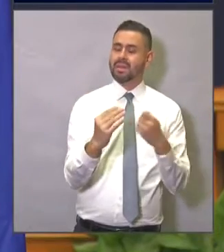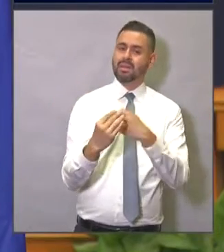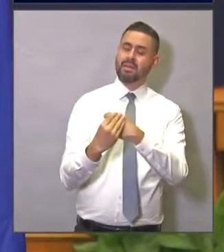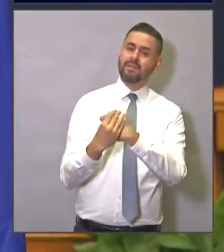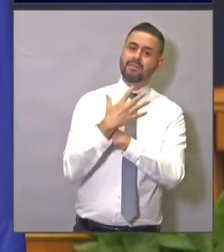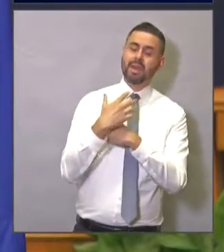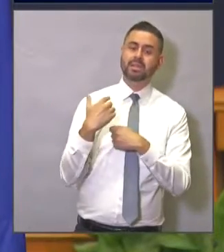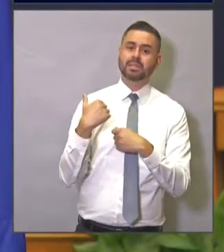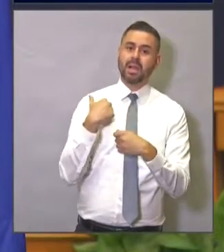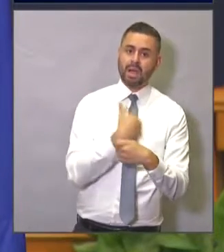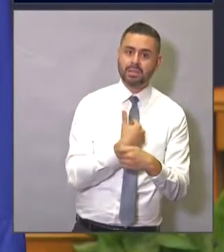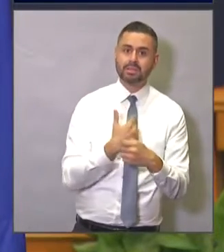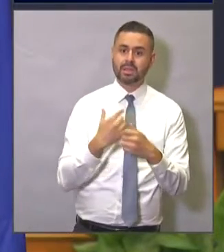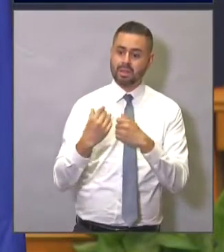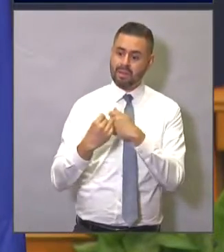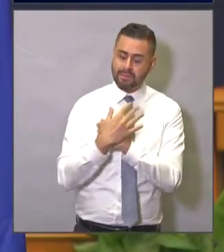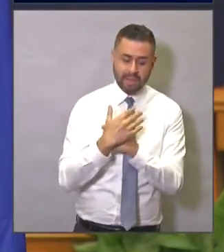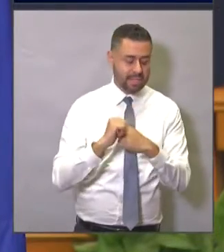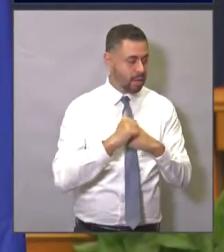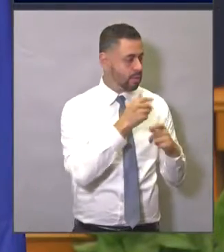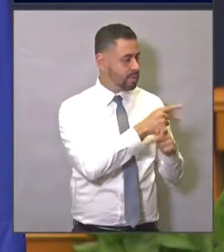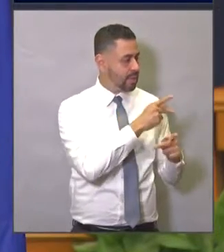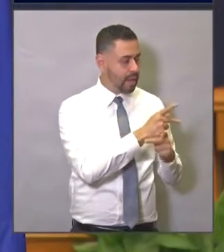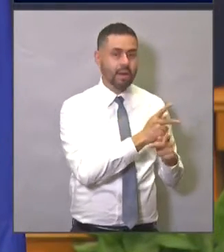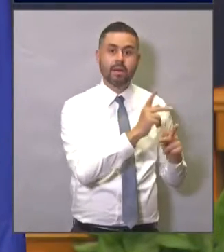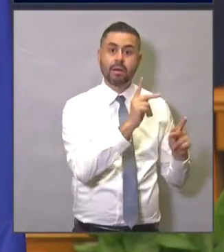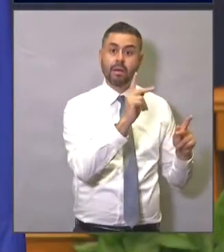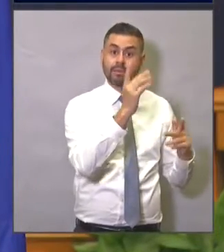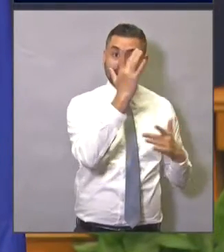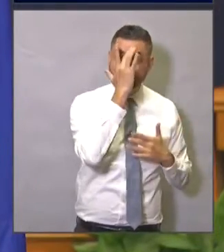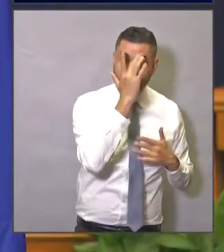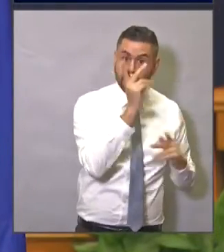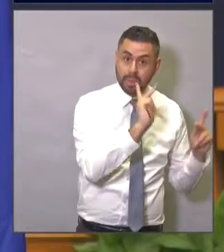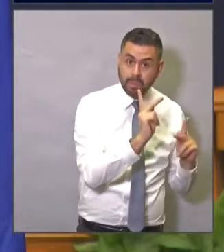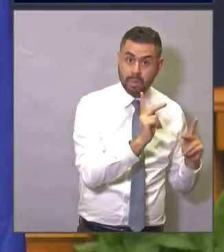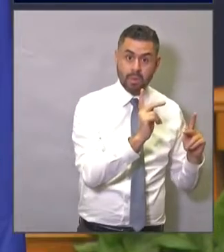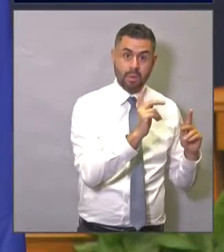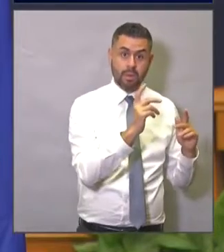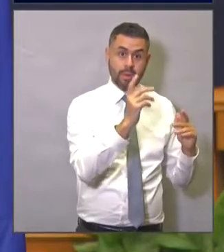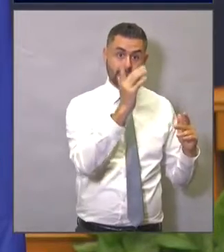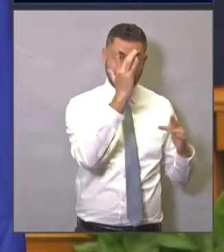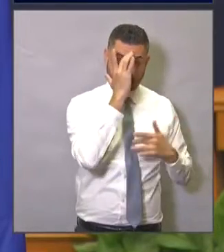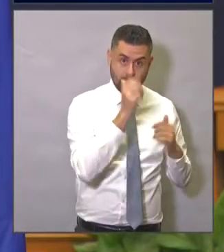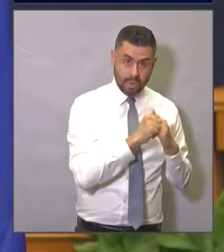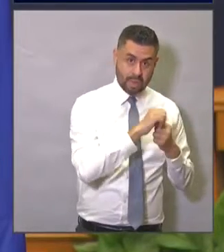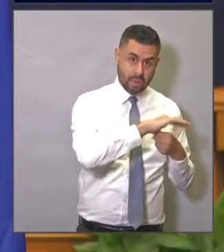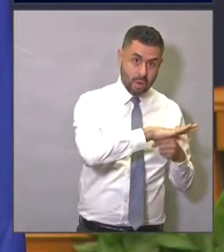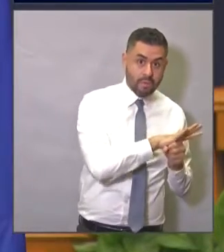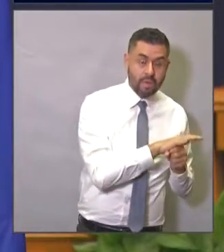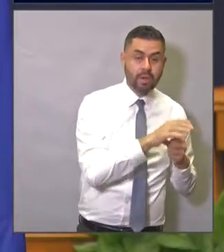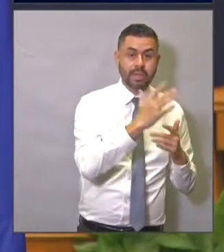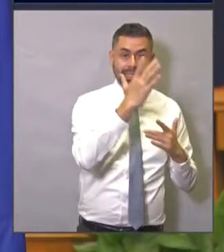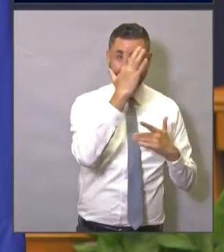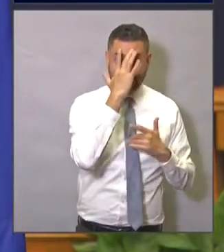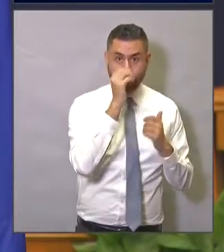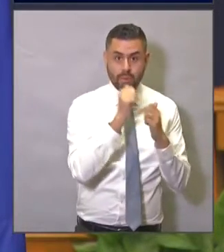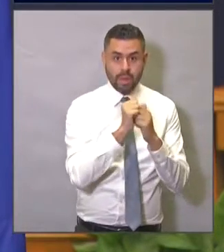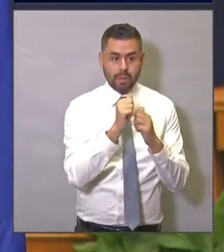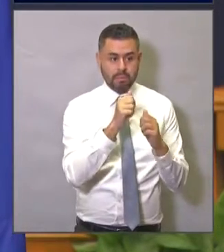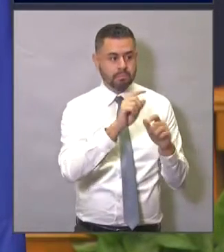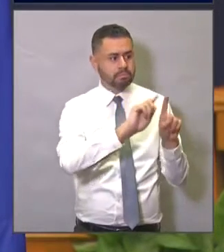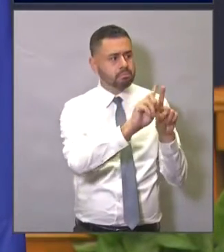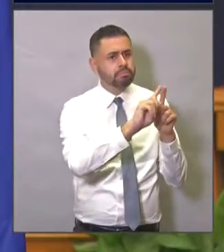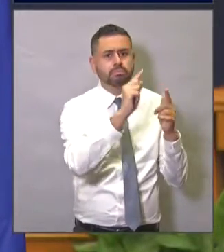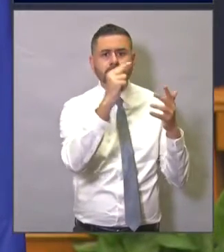cómo cuidamos a los residentes, no solo con COVID-19, sino también con otras necesidades médicas que ocupan